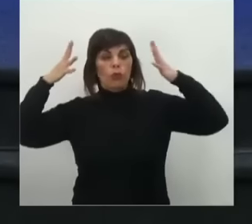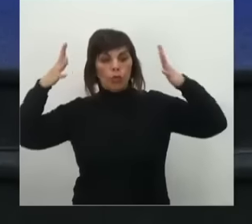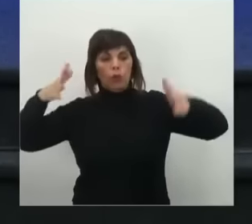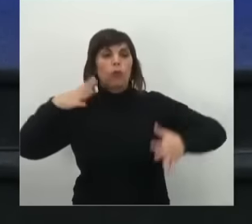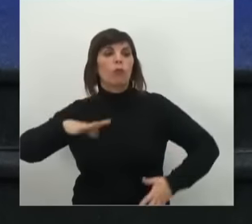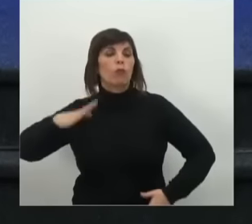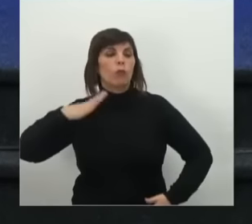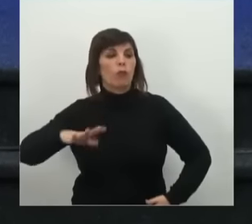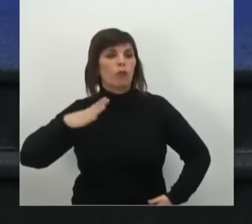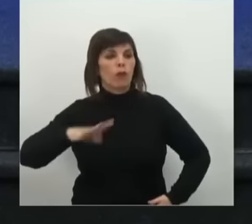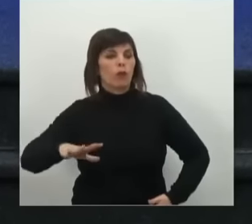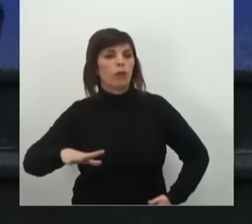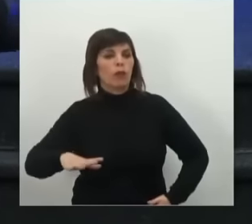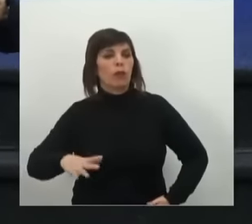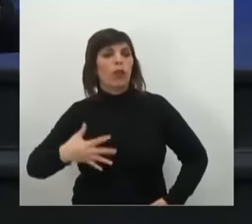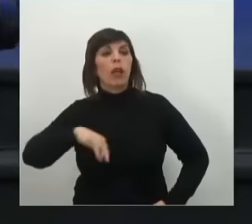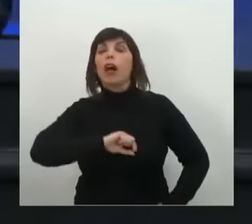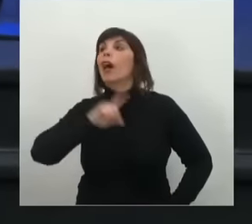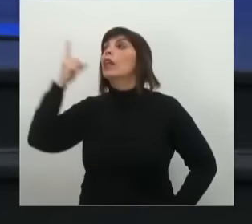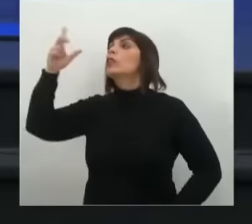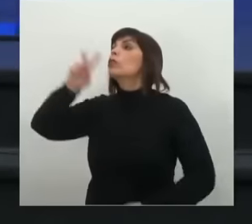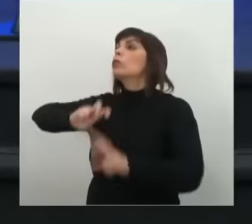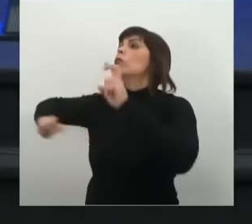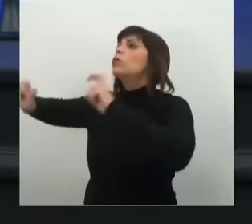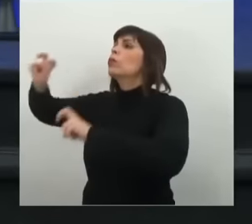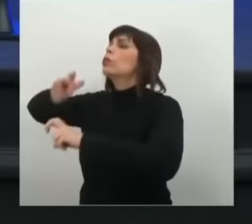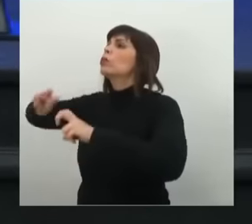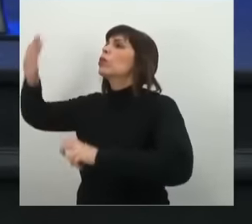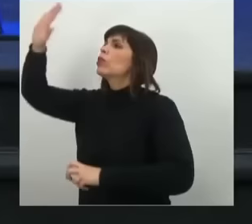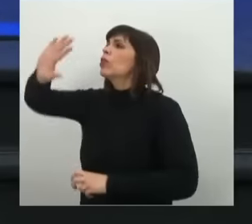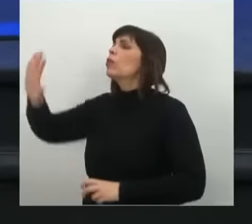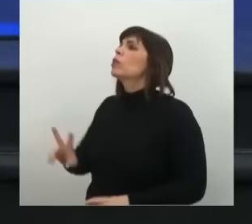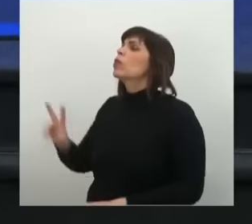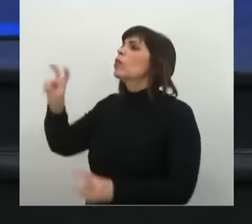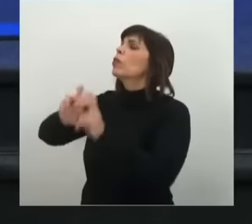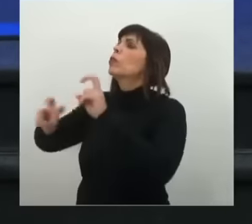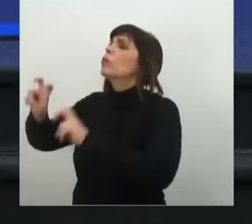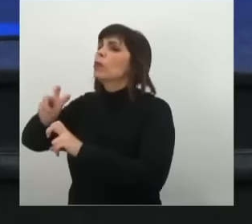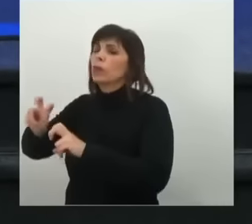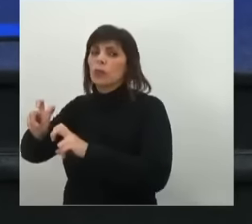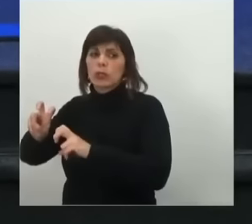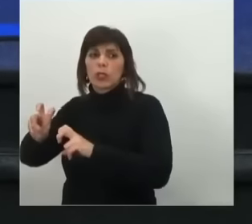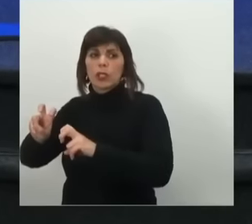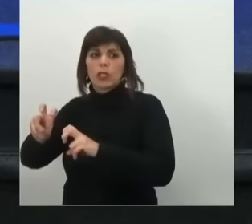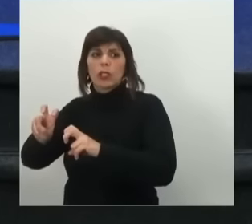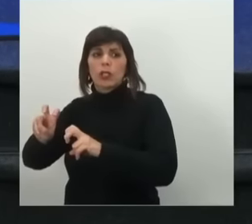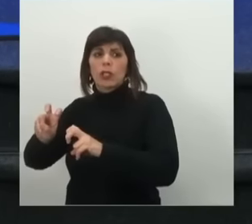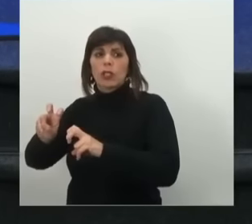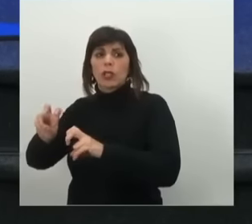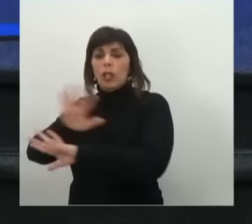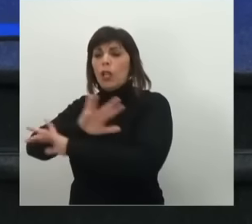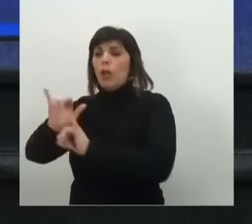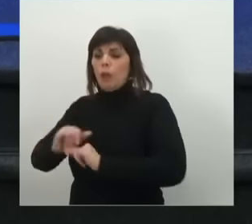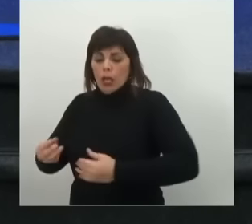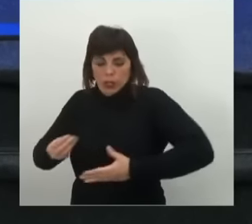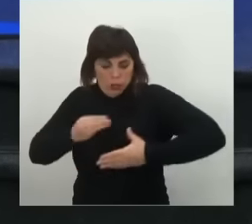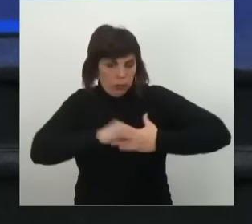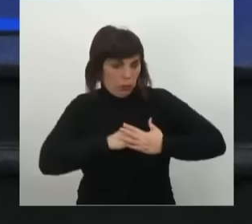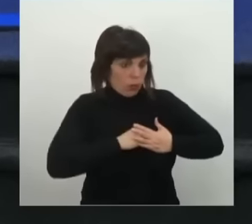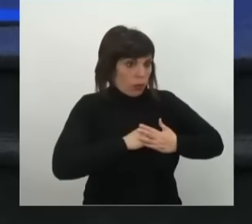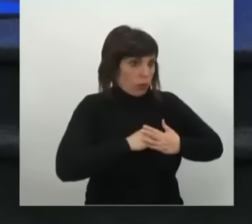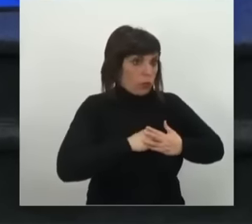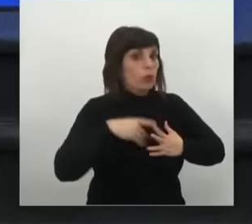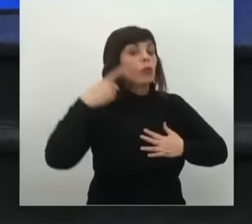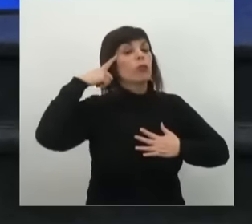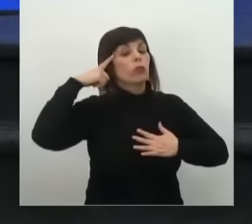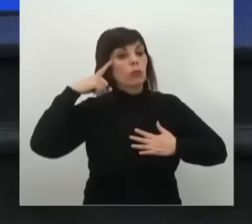por favor busca señor Busca su presencia y en el momento que recibas Paz ahí